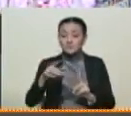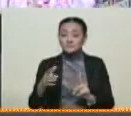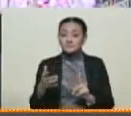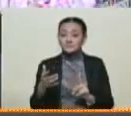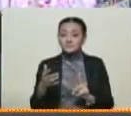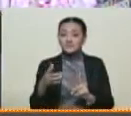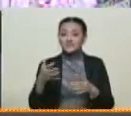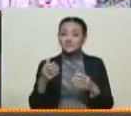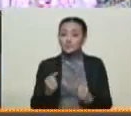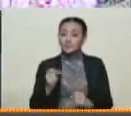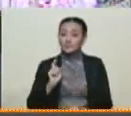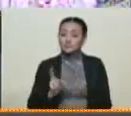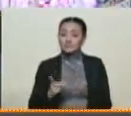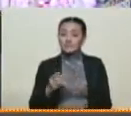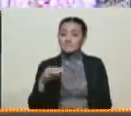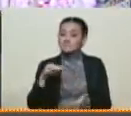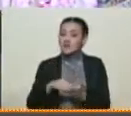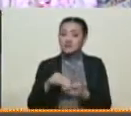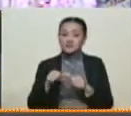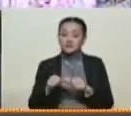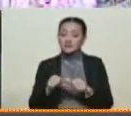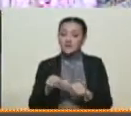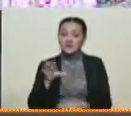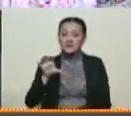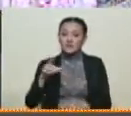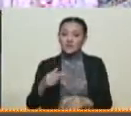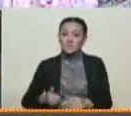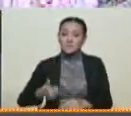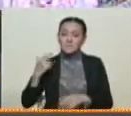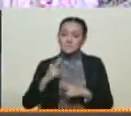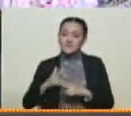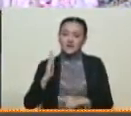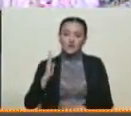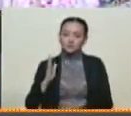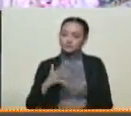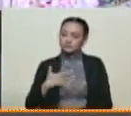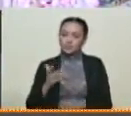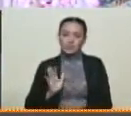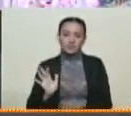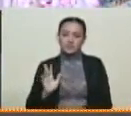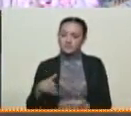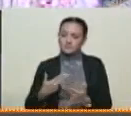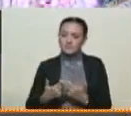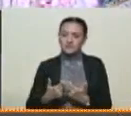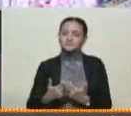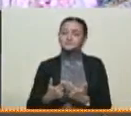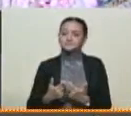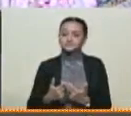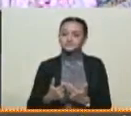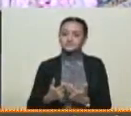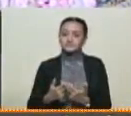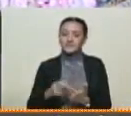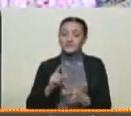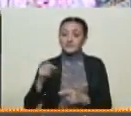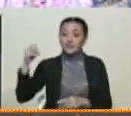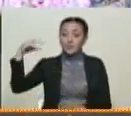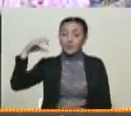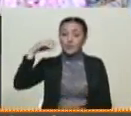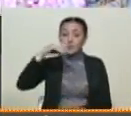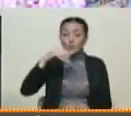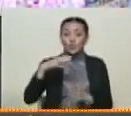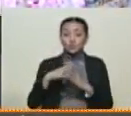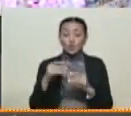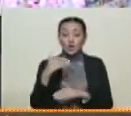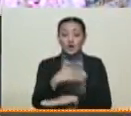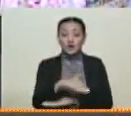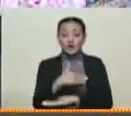de la seguridad. Miranda no puede seguir siendo el estado más inseguro del país. Y para eso tenemos que reiluminar las calles de Miranda.